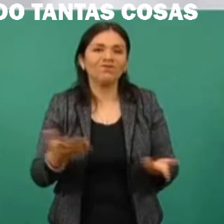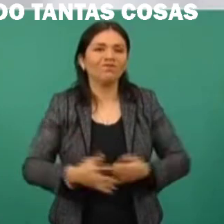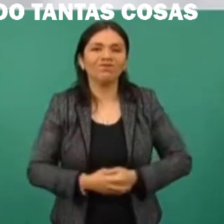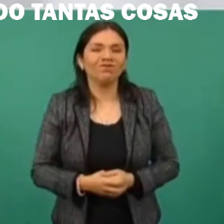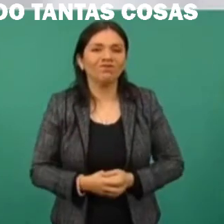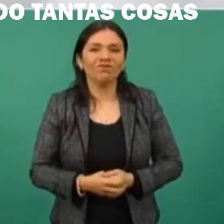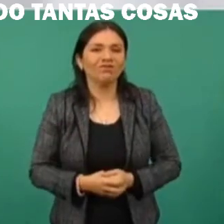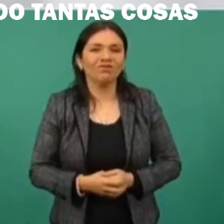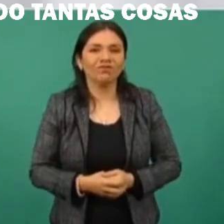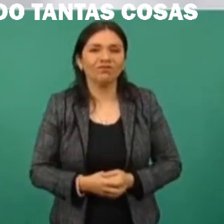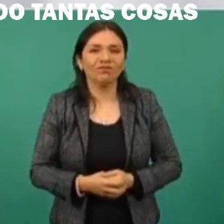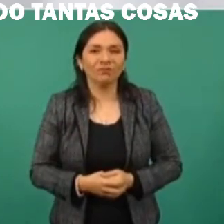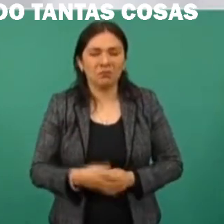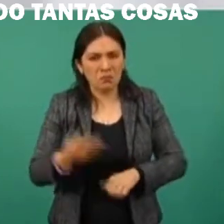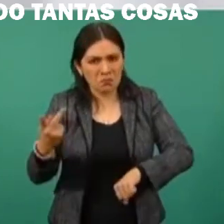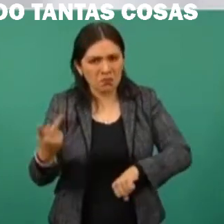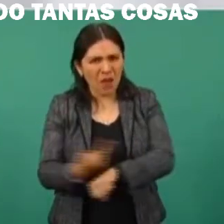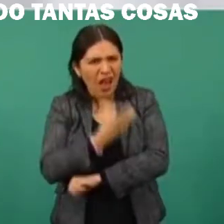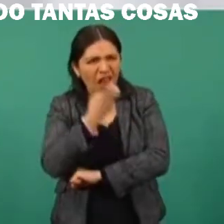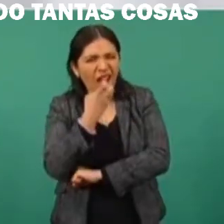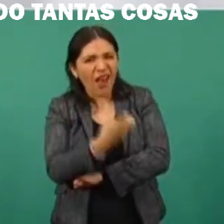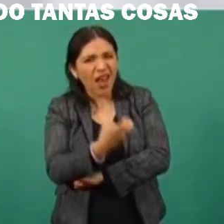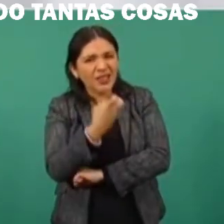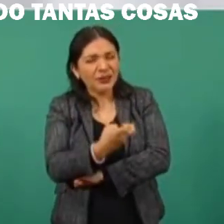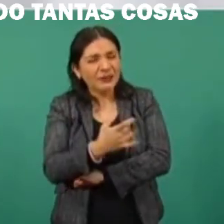que esto suceda,